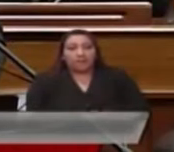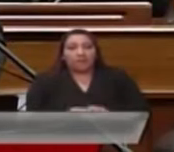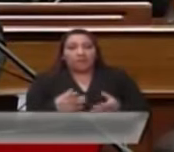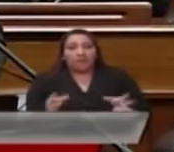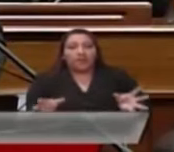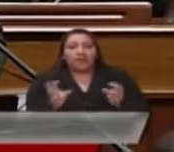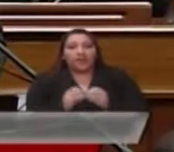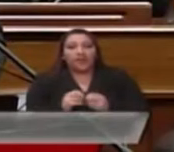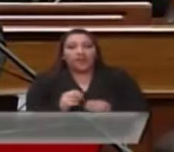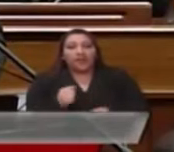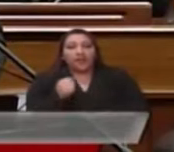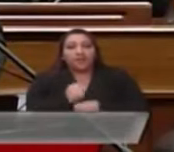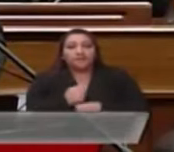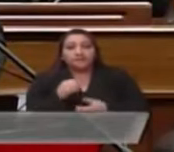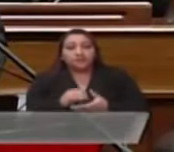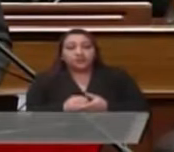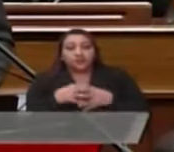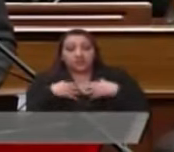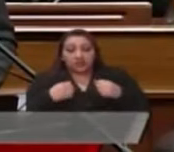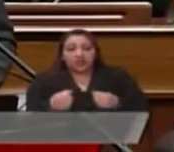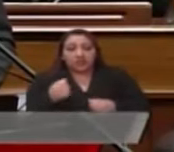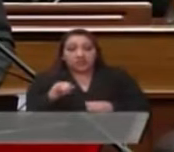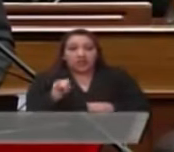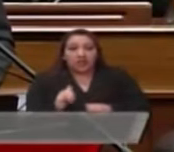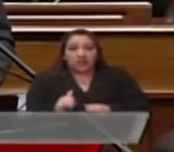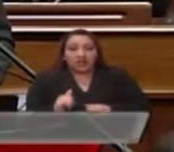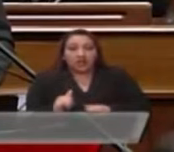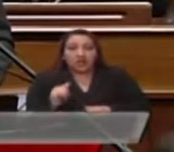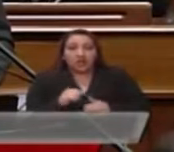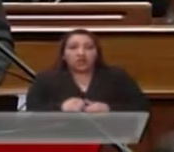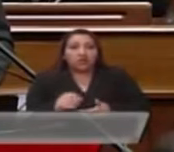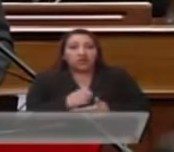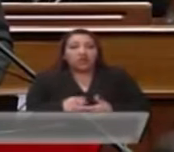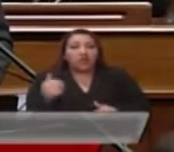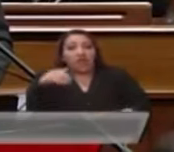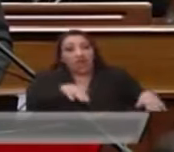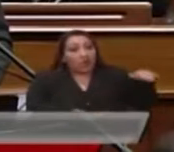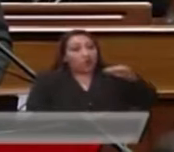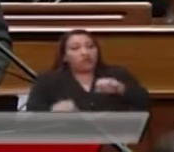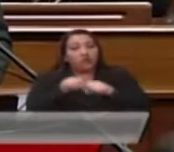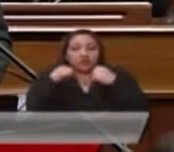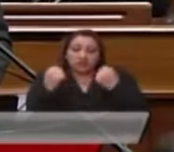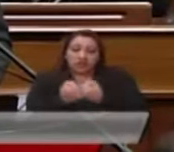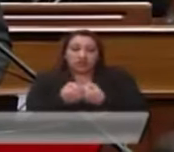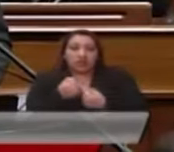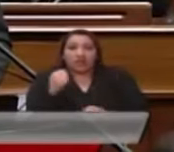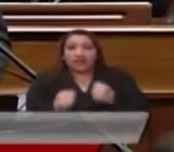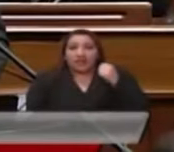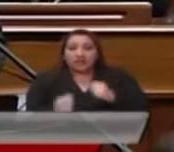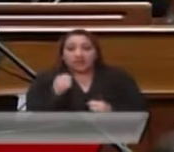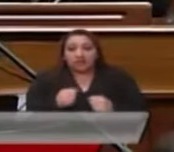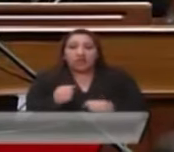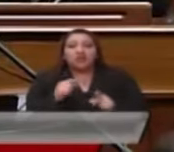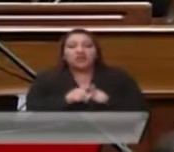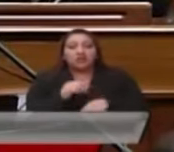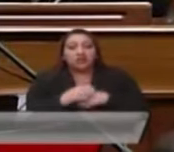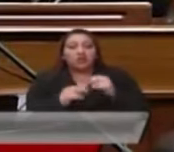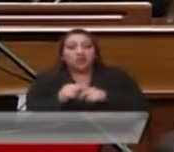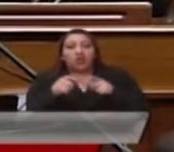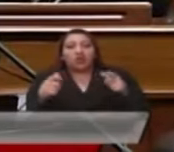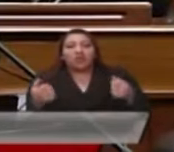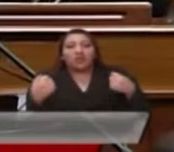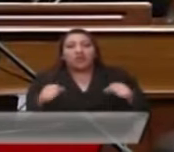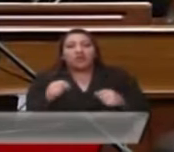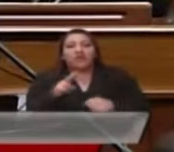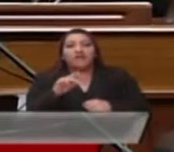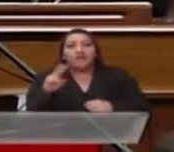se complementarán las instalaciones existentes con un centro acuático y un estadio de atletismo. Se construirá un complejo